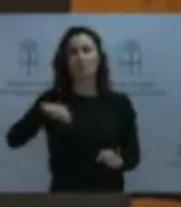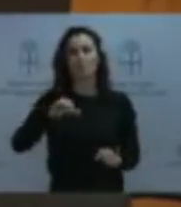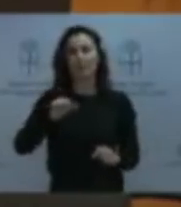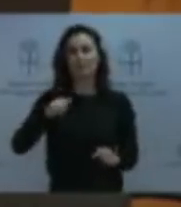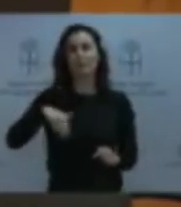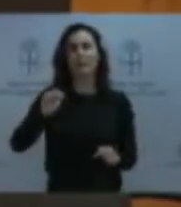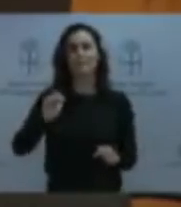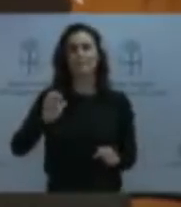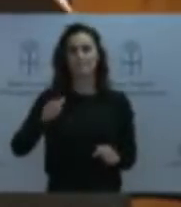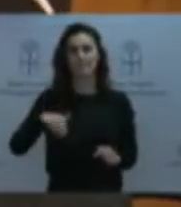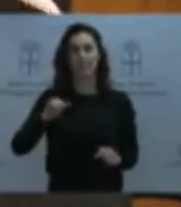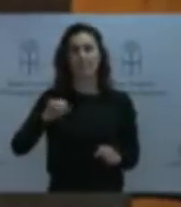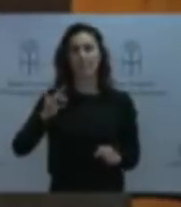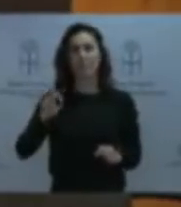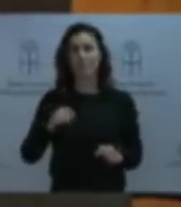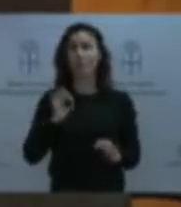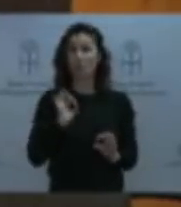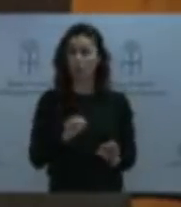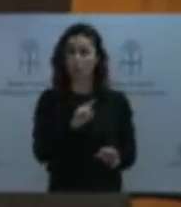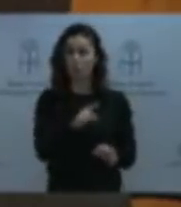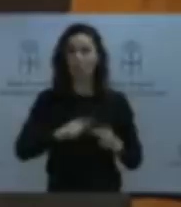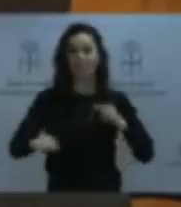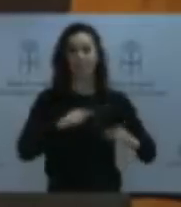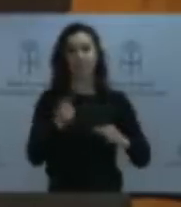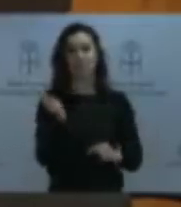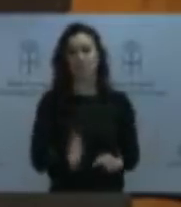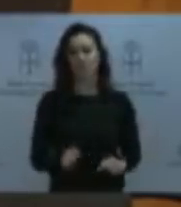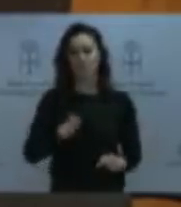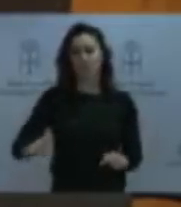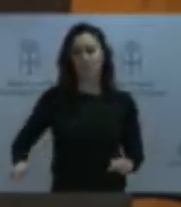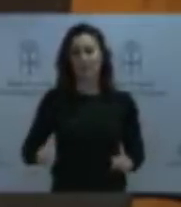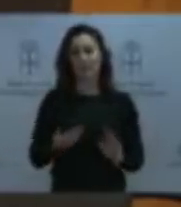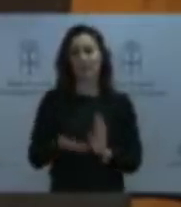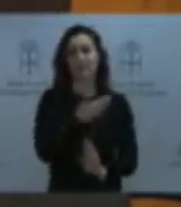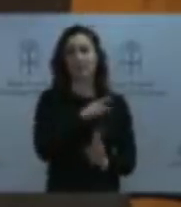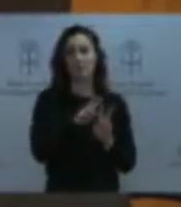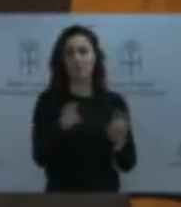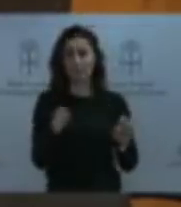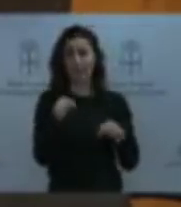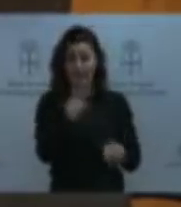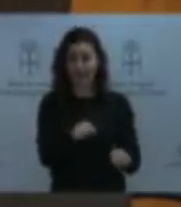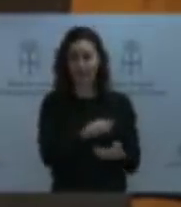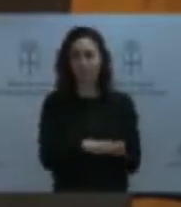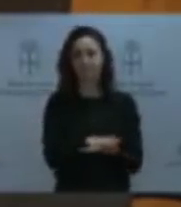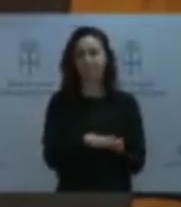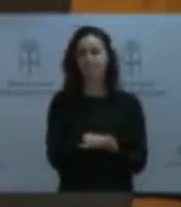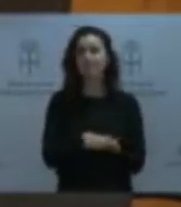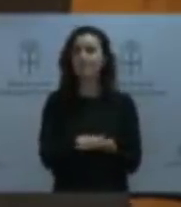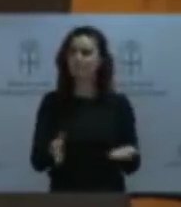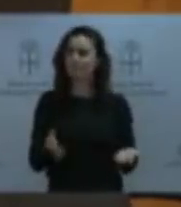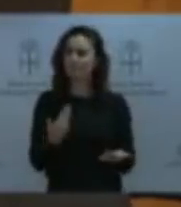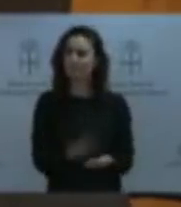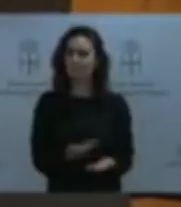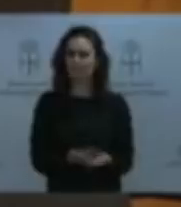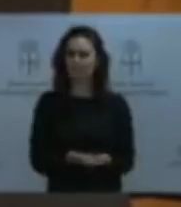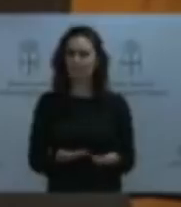el director de profesionales de la cuestión anterior. Y en ella se habla, evidentemente, y ayer lo estaba explicando,